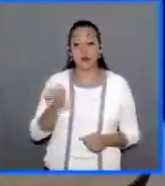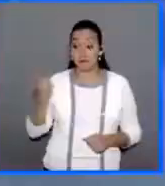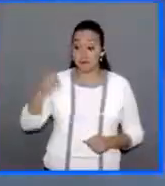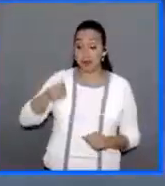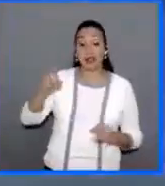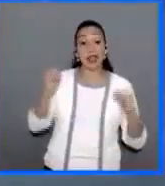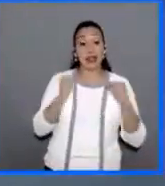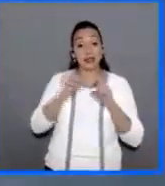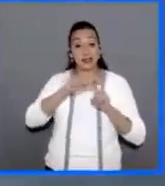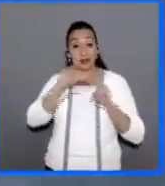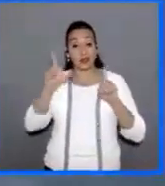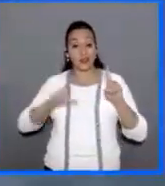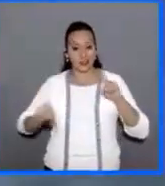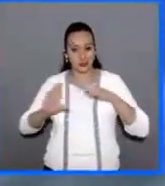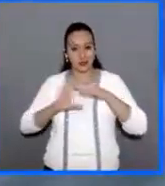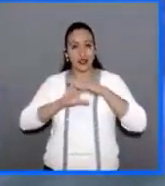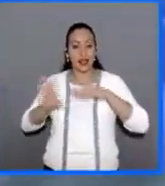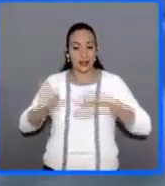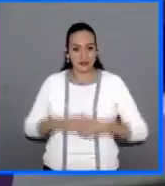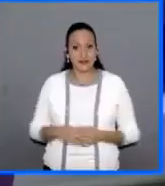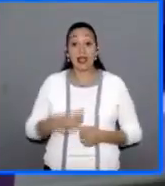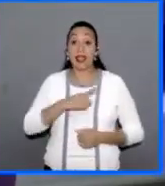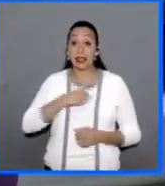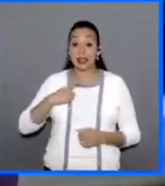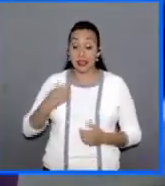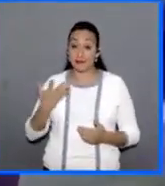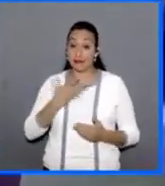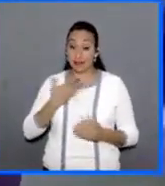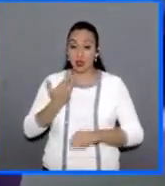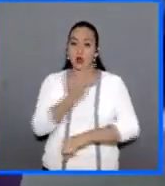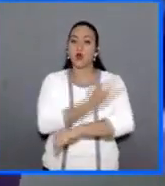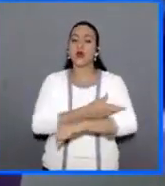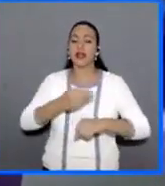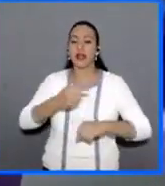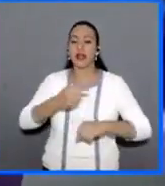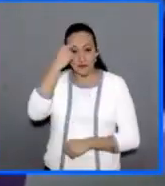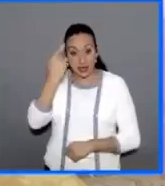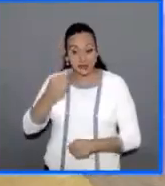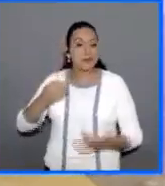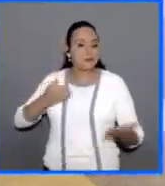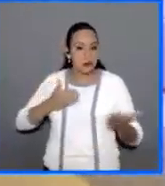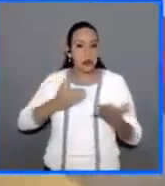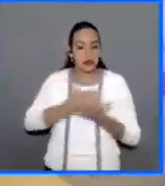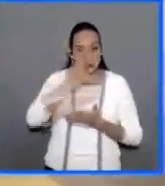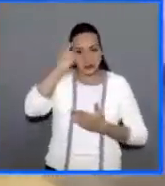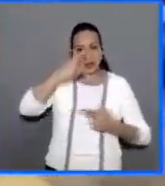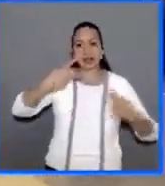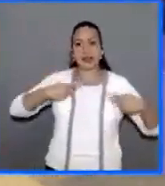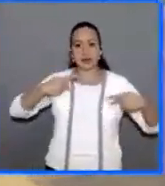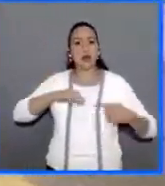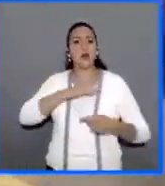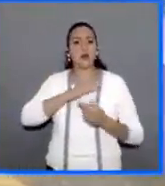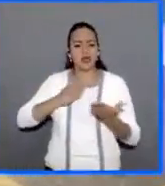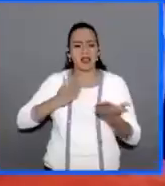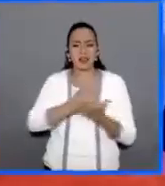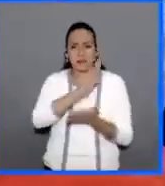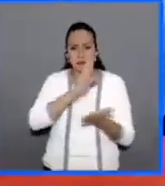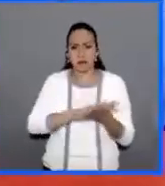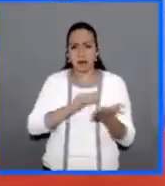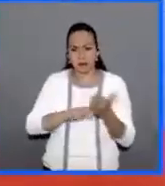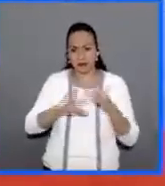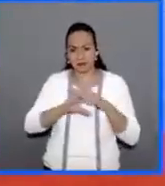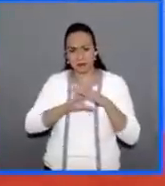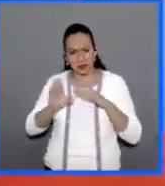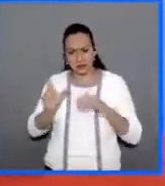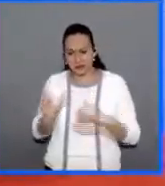Migración contar con un procedimiento sencillo y accesible para la adecuación de documentos migratorios y la garantía